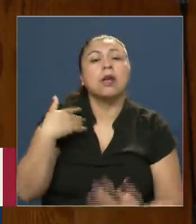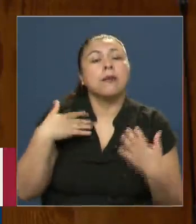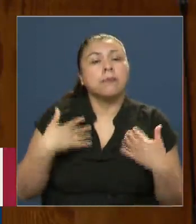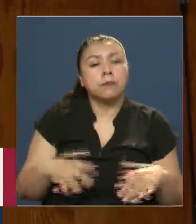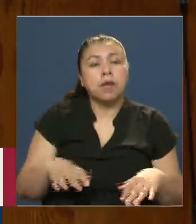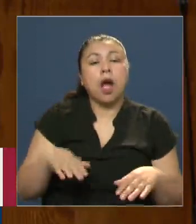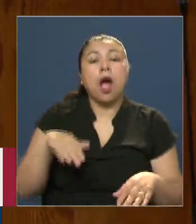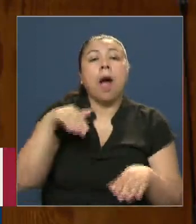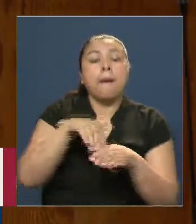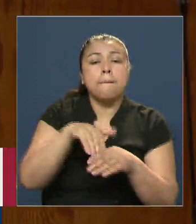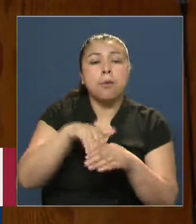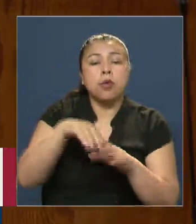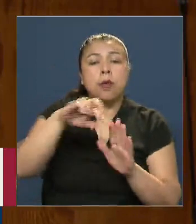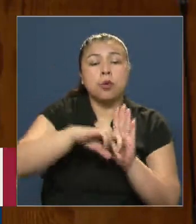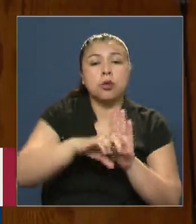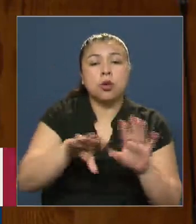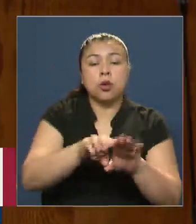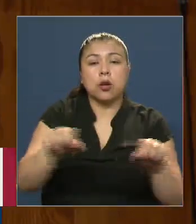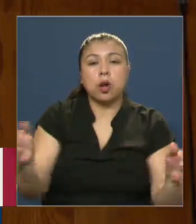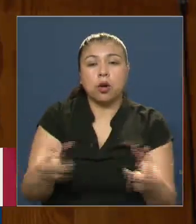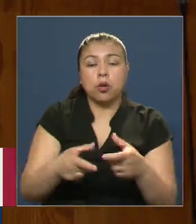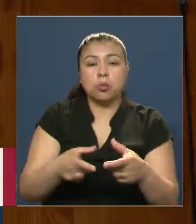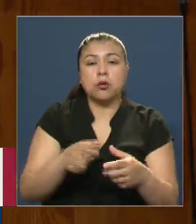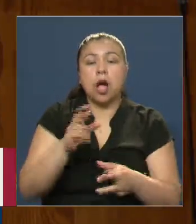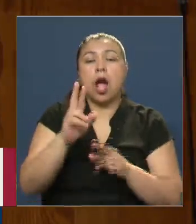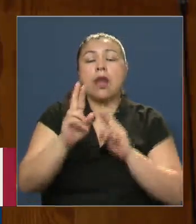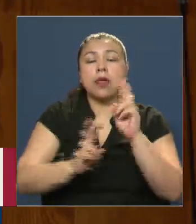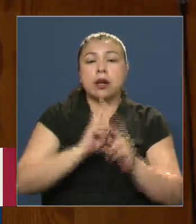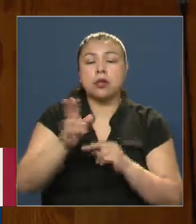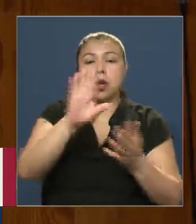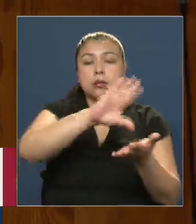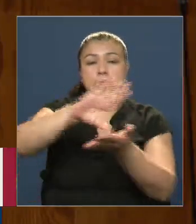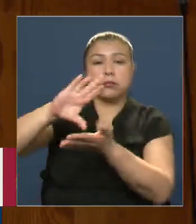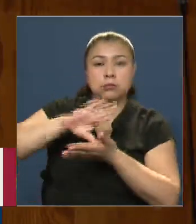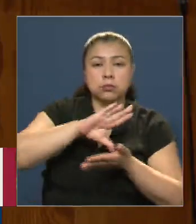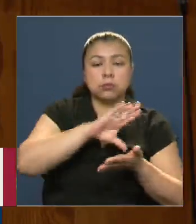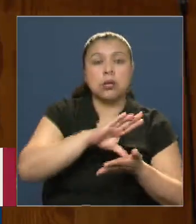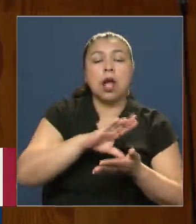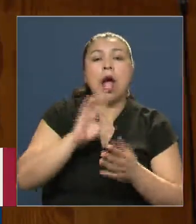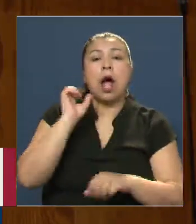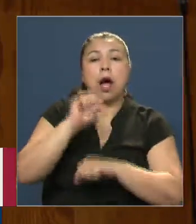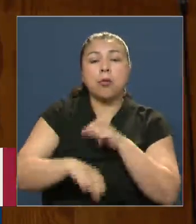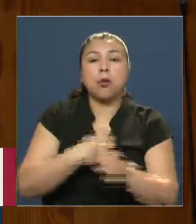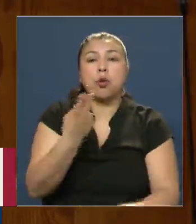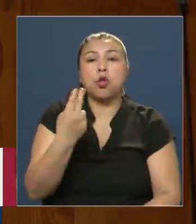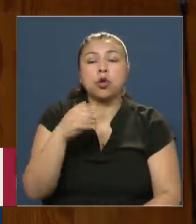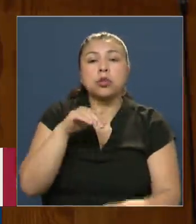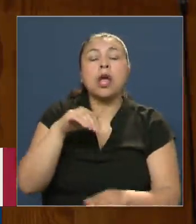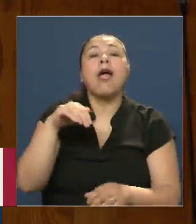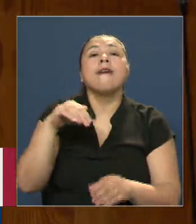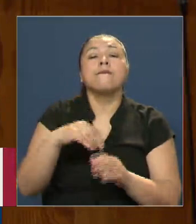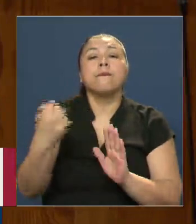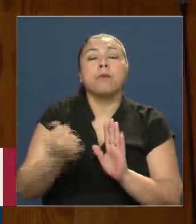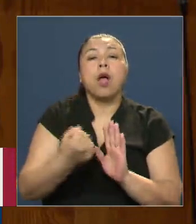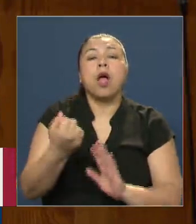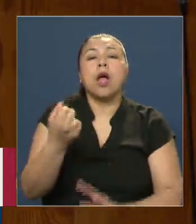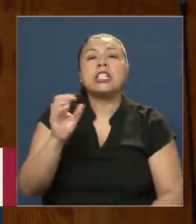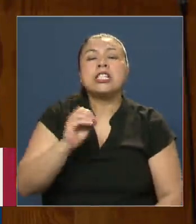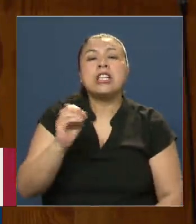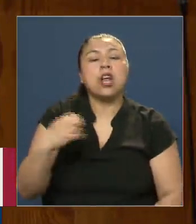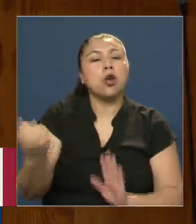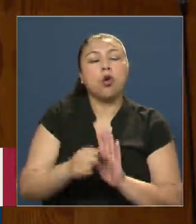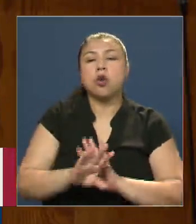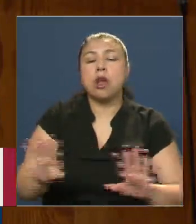a votación, el proyecto de acuerdo en la Comisión de Relaciones Internacionales se aprobó por 12 votos a favor, 0 en contra y